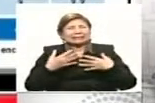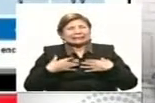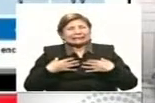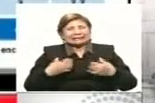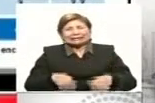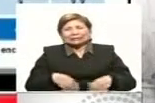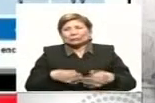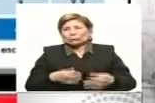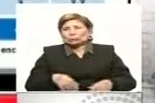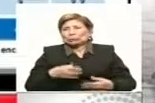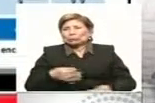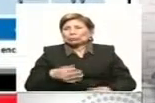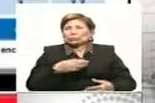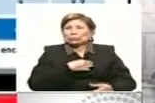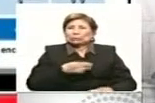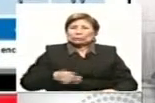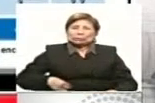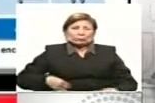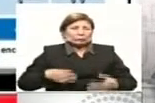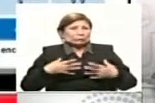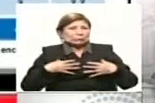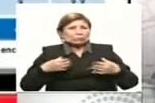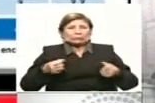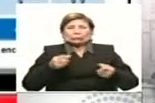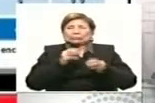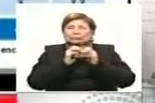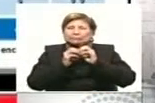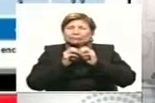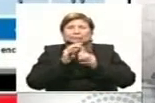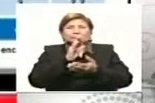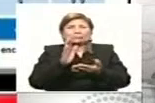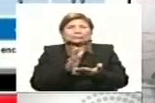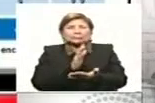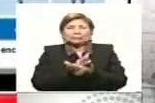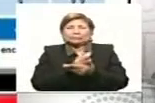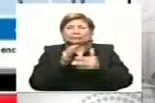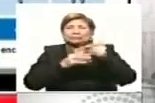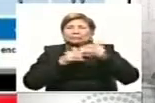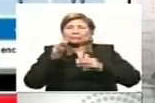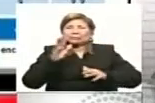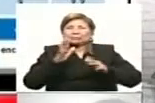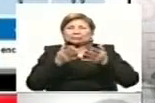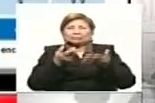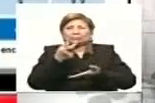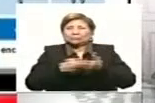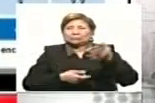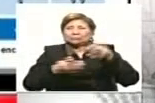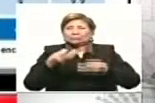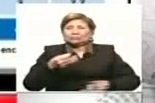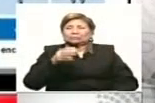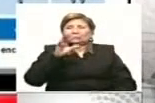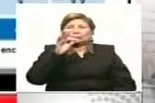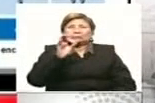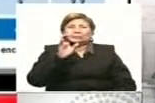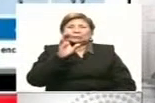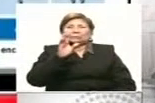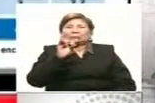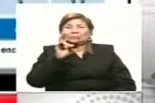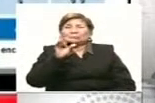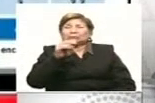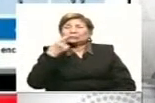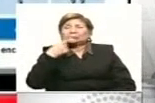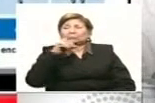salud, o sea, el Ministerio de Salud institucionalmente, ¿no? Por un monto de 952 millones,